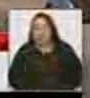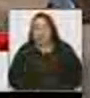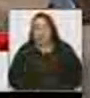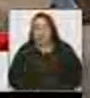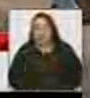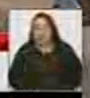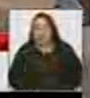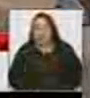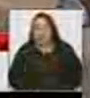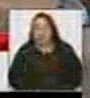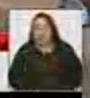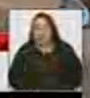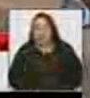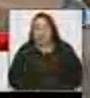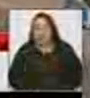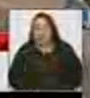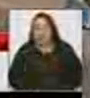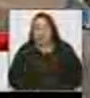reforma